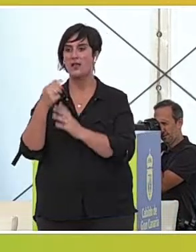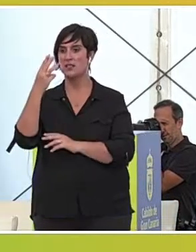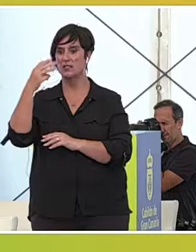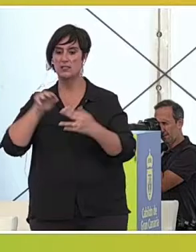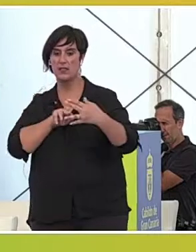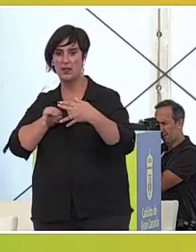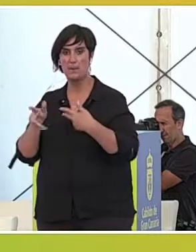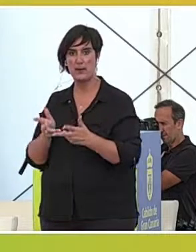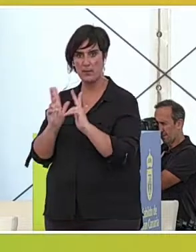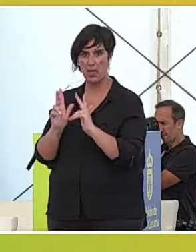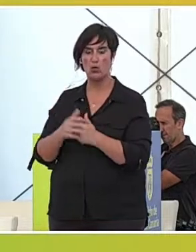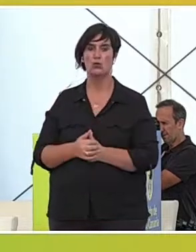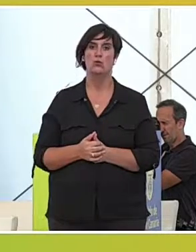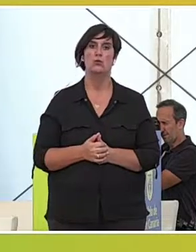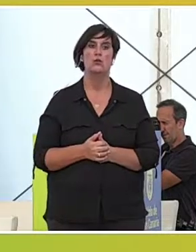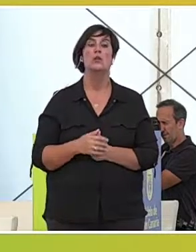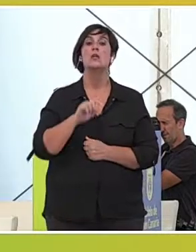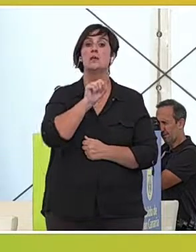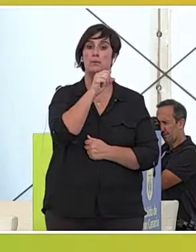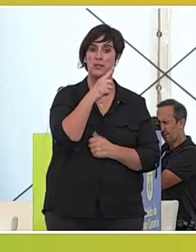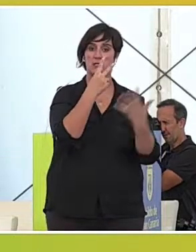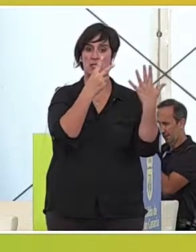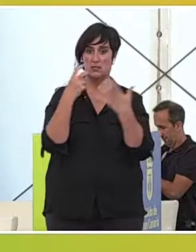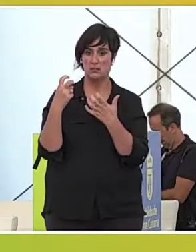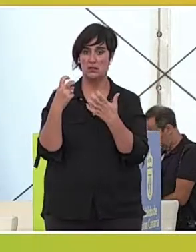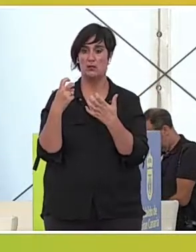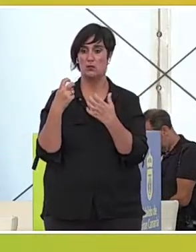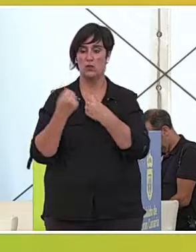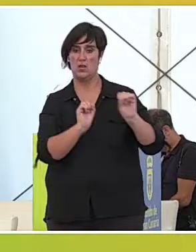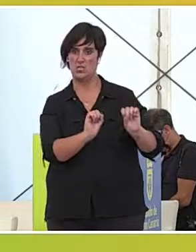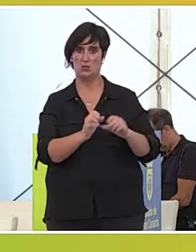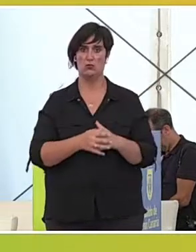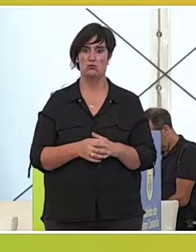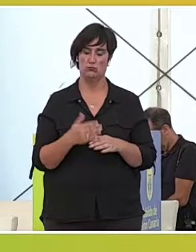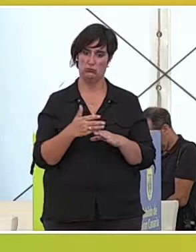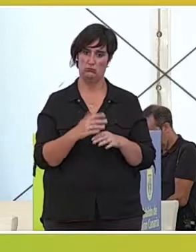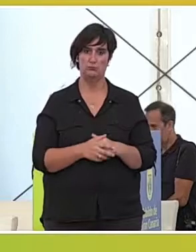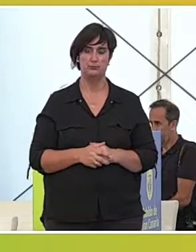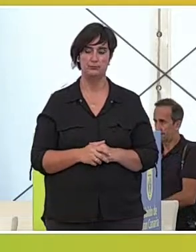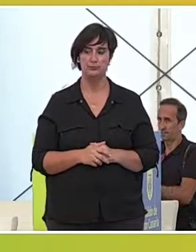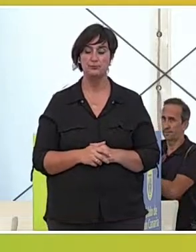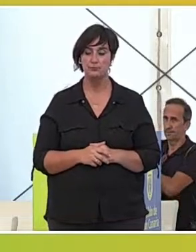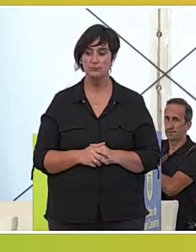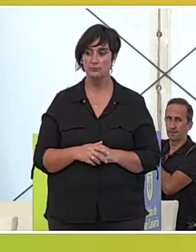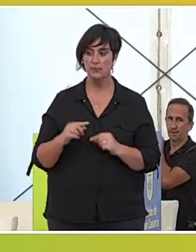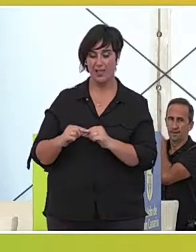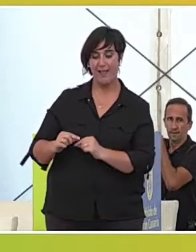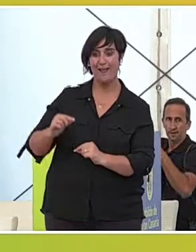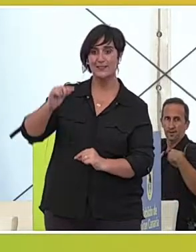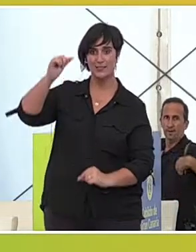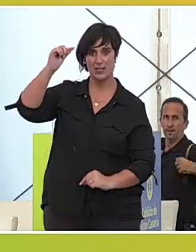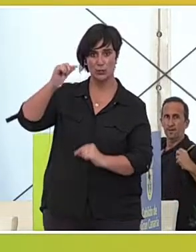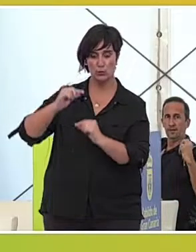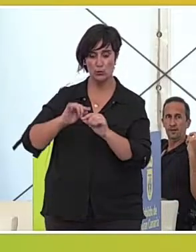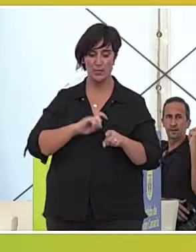permeado y 1700 del rechazo. A esta altura y con este tipo